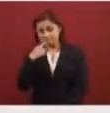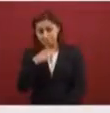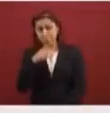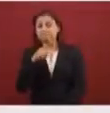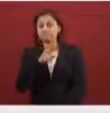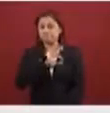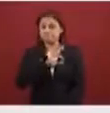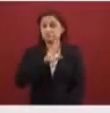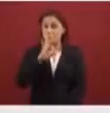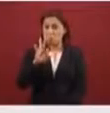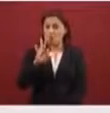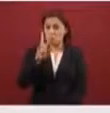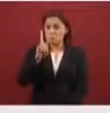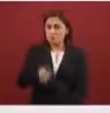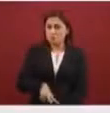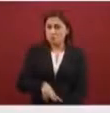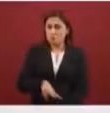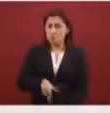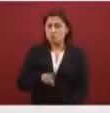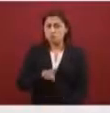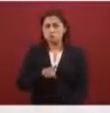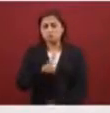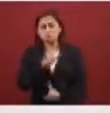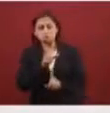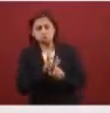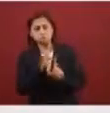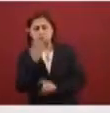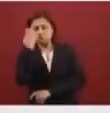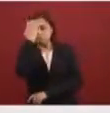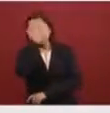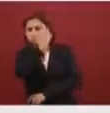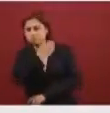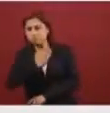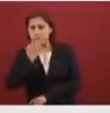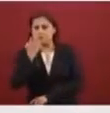técnica, científicamente, en resultados.